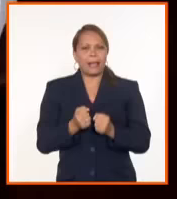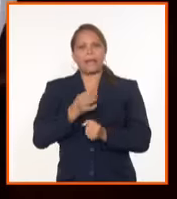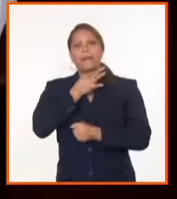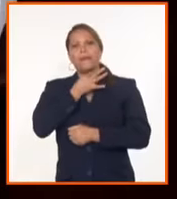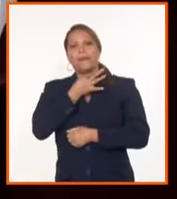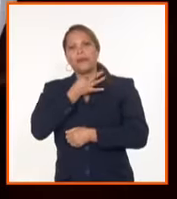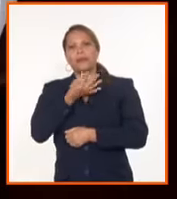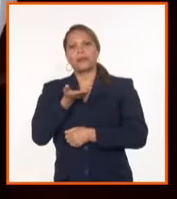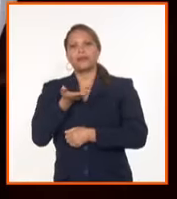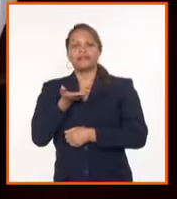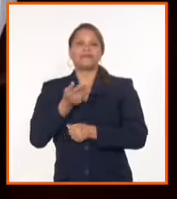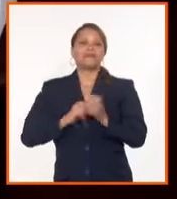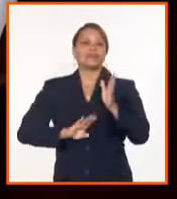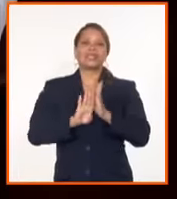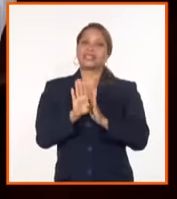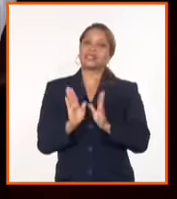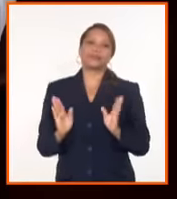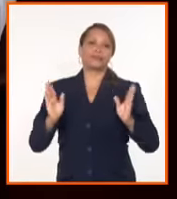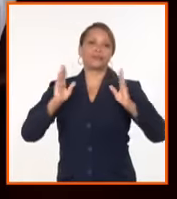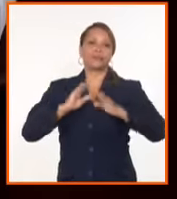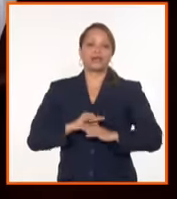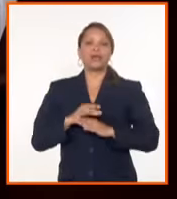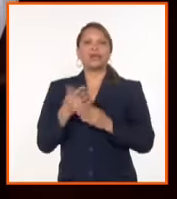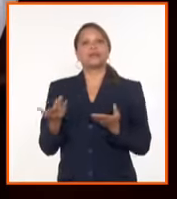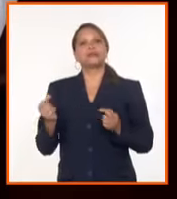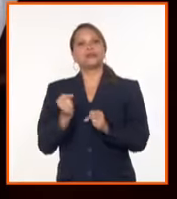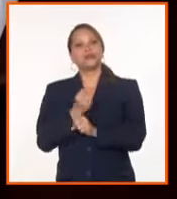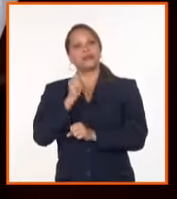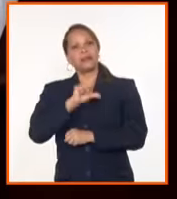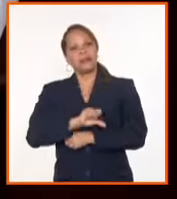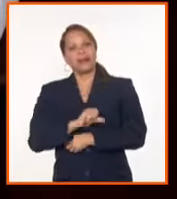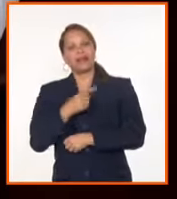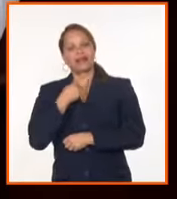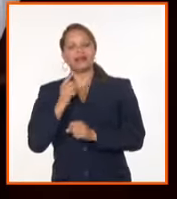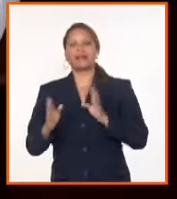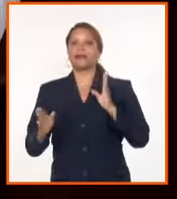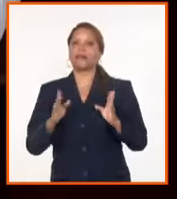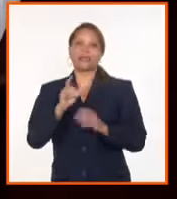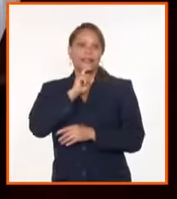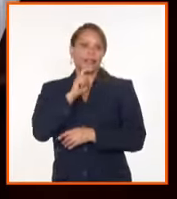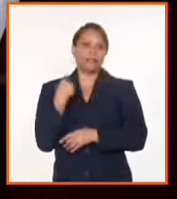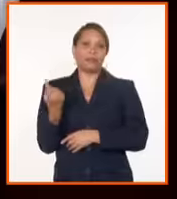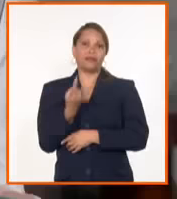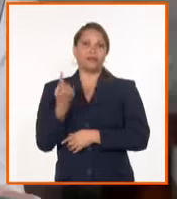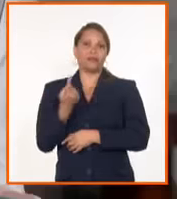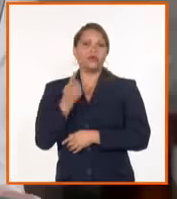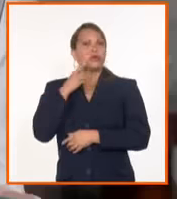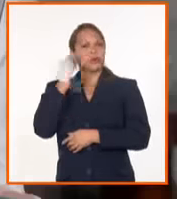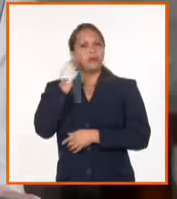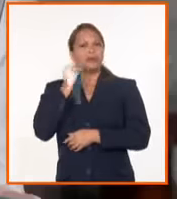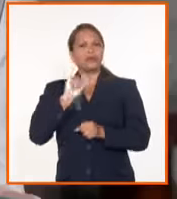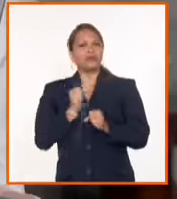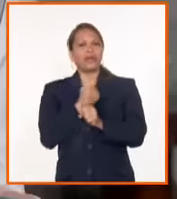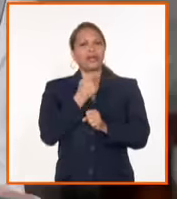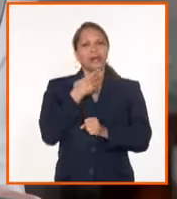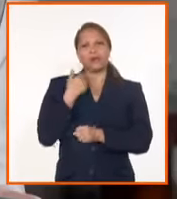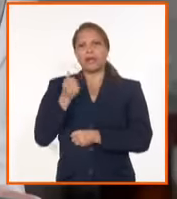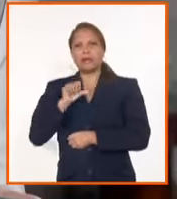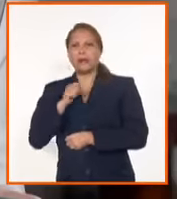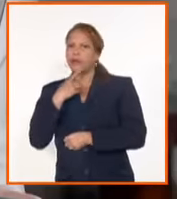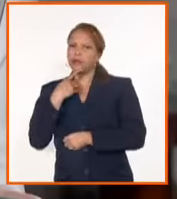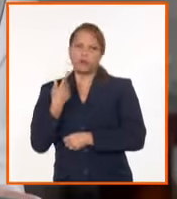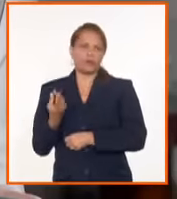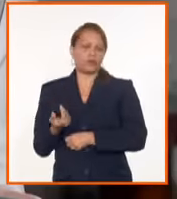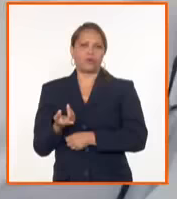desarrollo. Entonces, qué mala suerte la de vivir en esta época. Pero yo creo que el problema no es de la suerte, que puede estar asociada